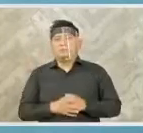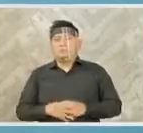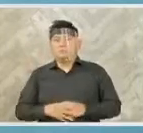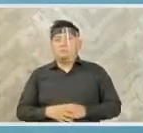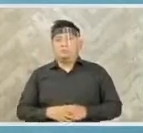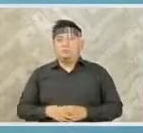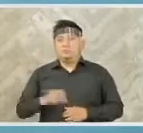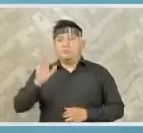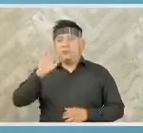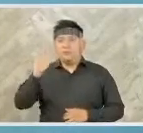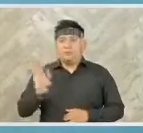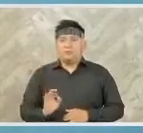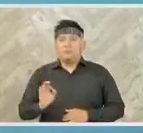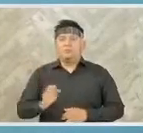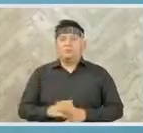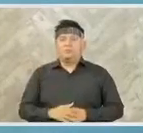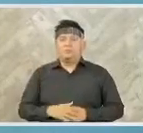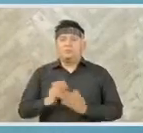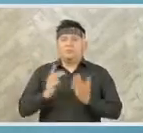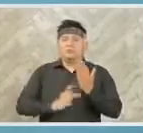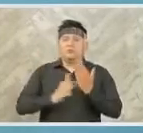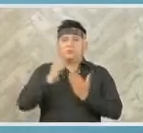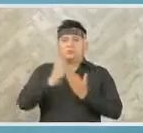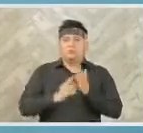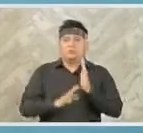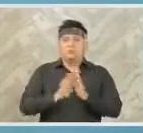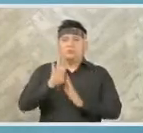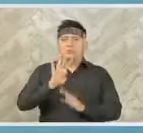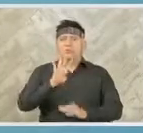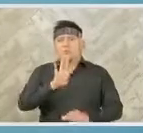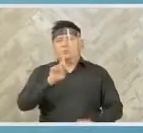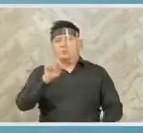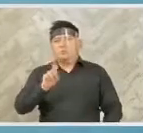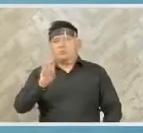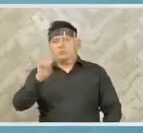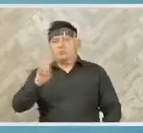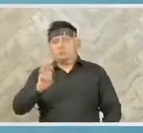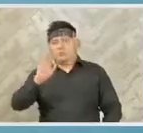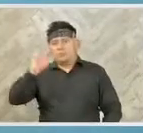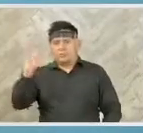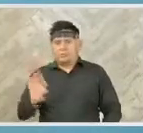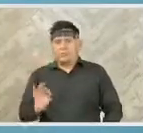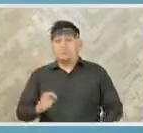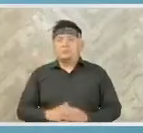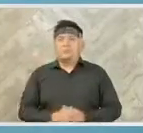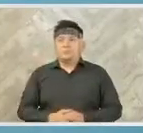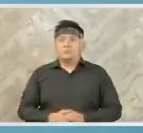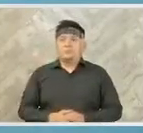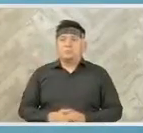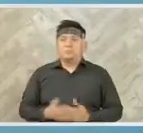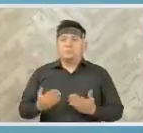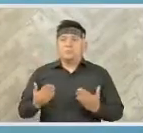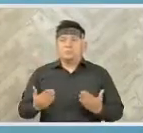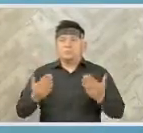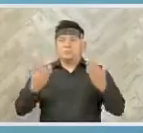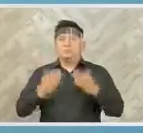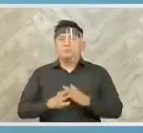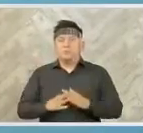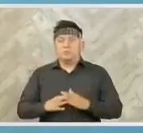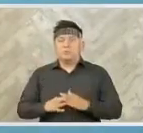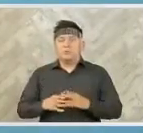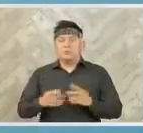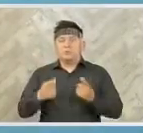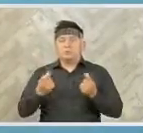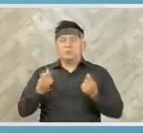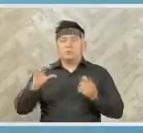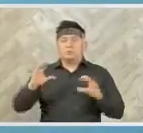un porcentaje de avance en el plan de desarrollo del 468%. Y en esta misma medida de generación de ingresos del